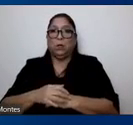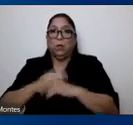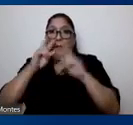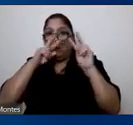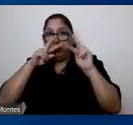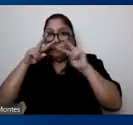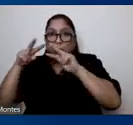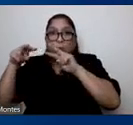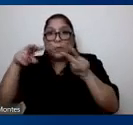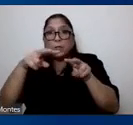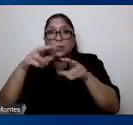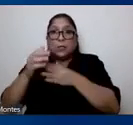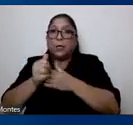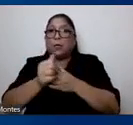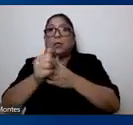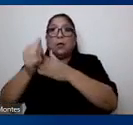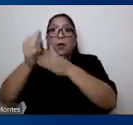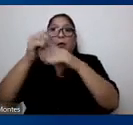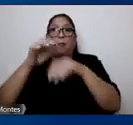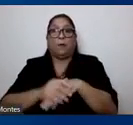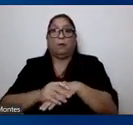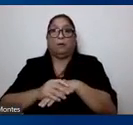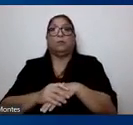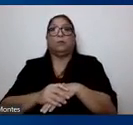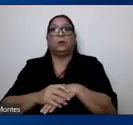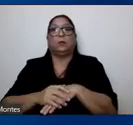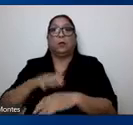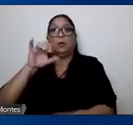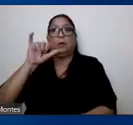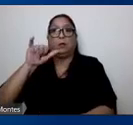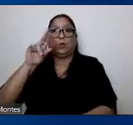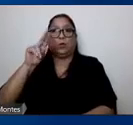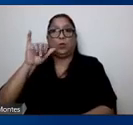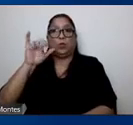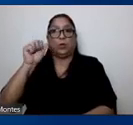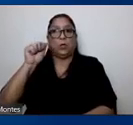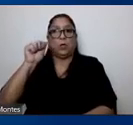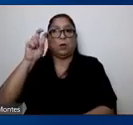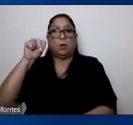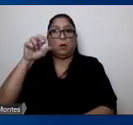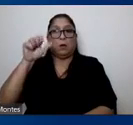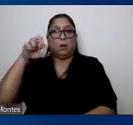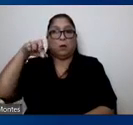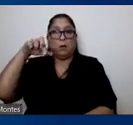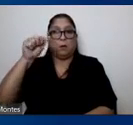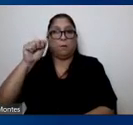visita guiada a la plataforma virtual de Yuyanapa.